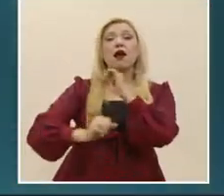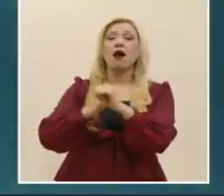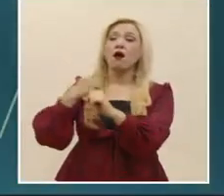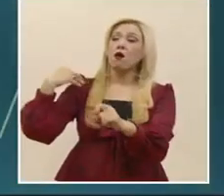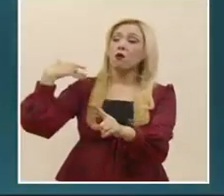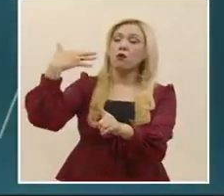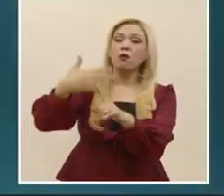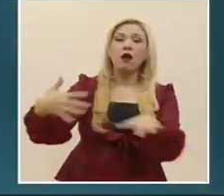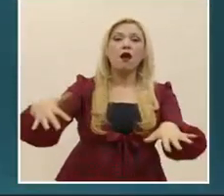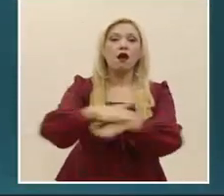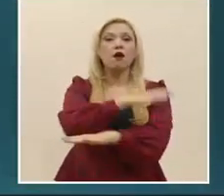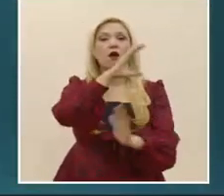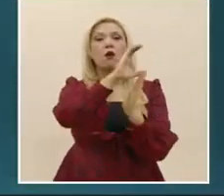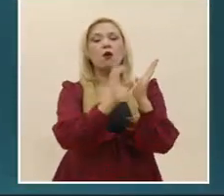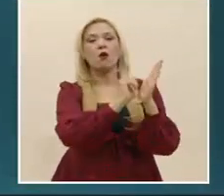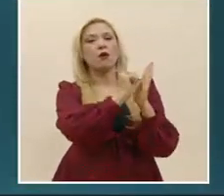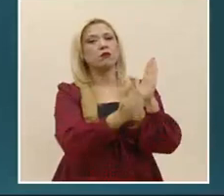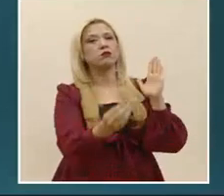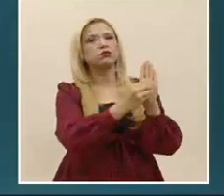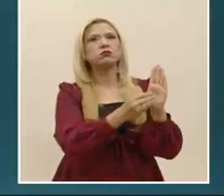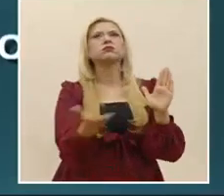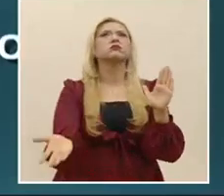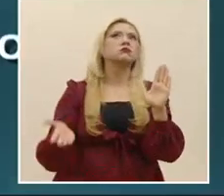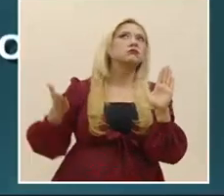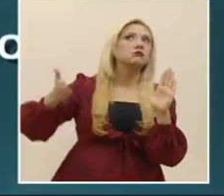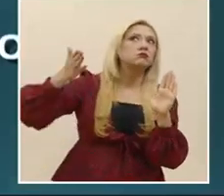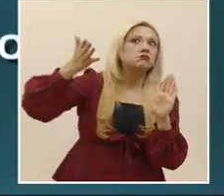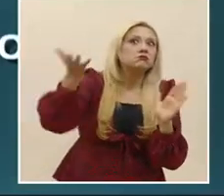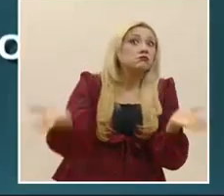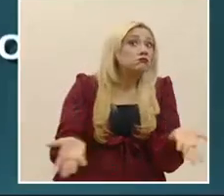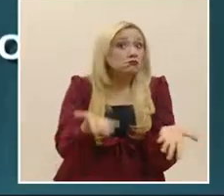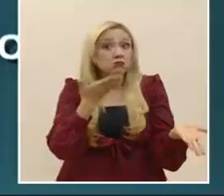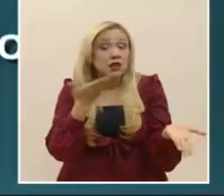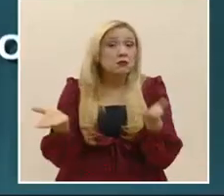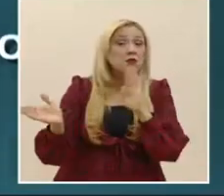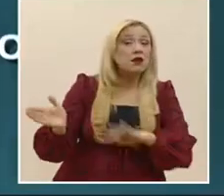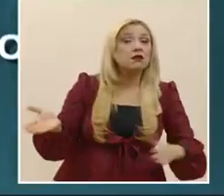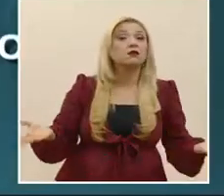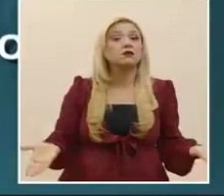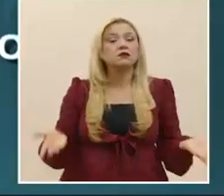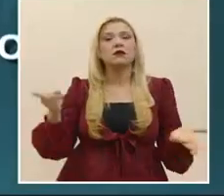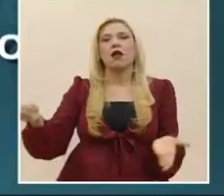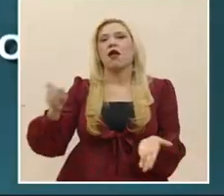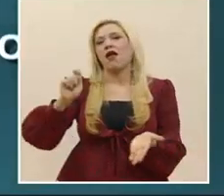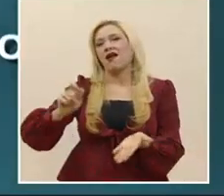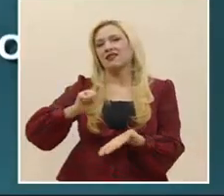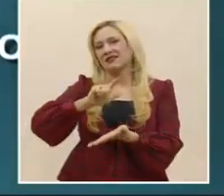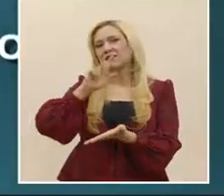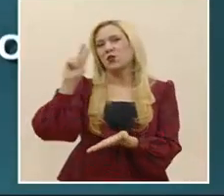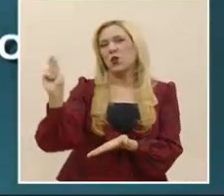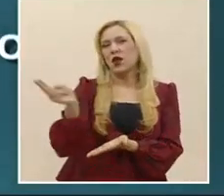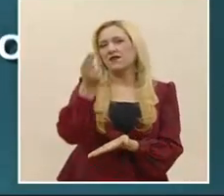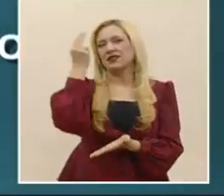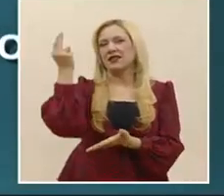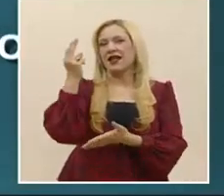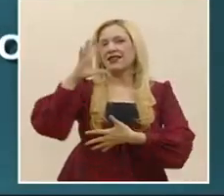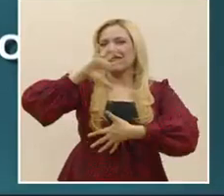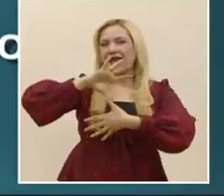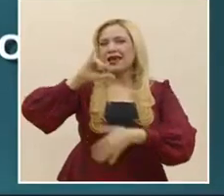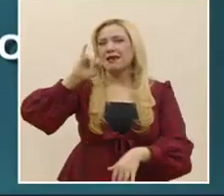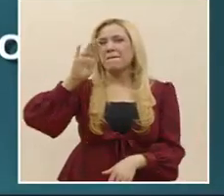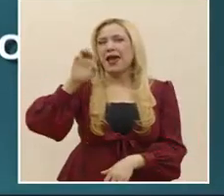reformas constitucionales, ¿hacia dónde vamos?, que organizó el Departamento de Derecho de la Universidad